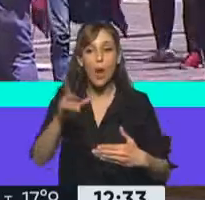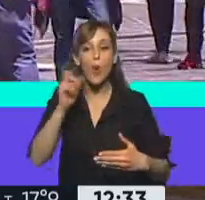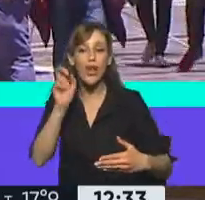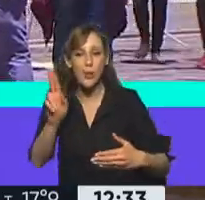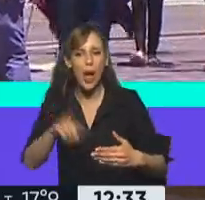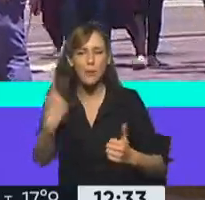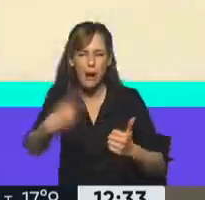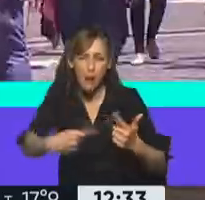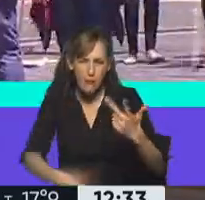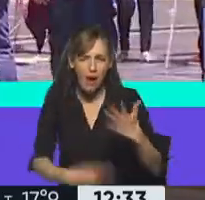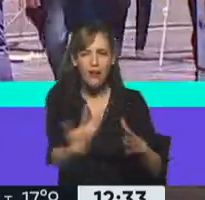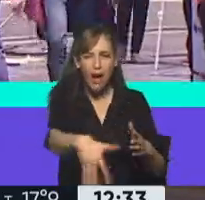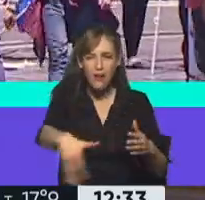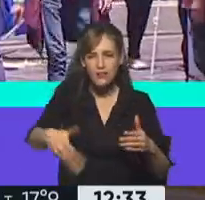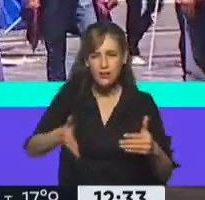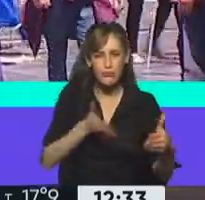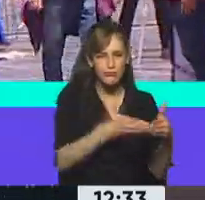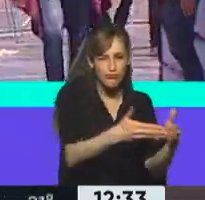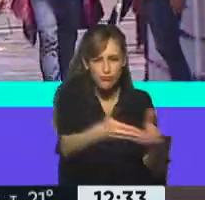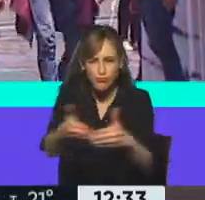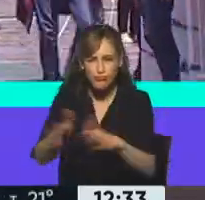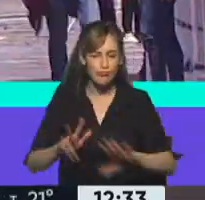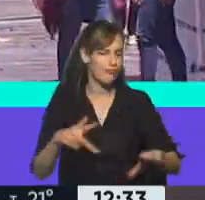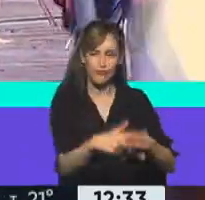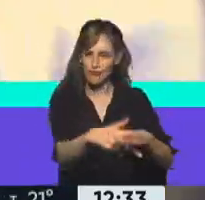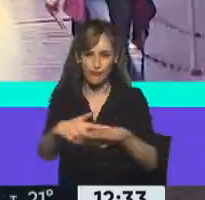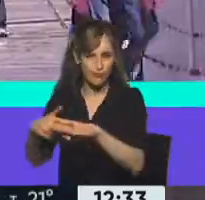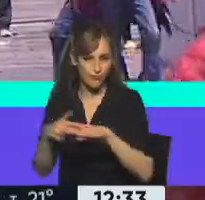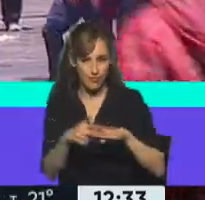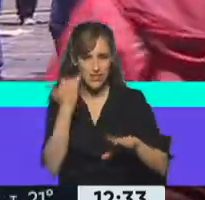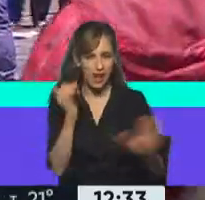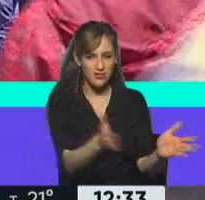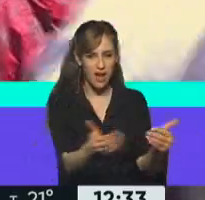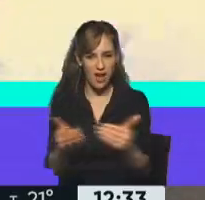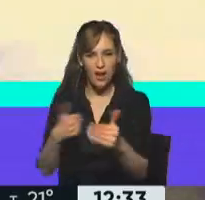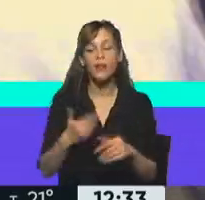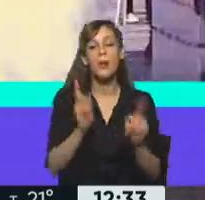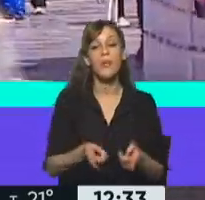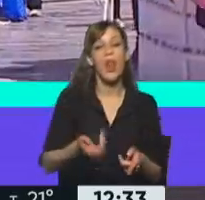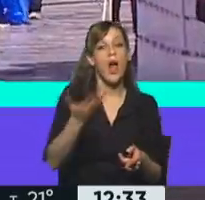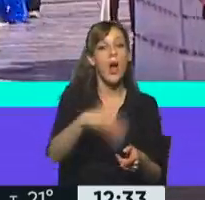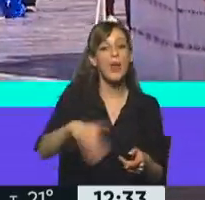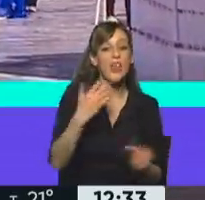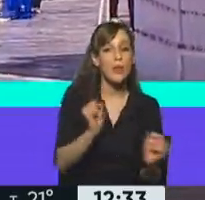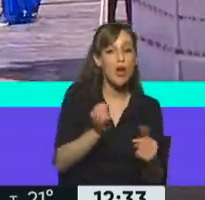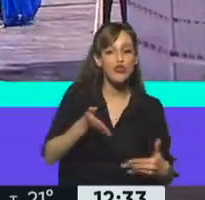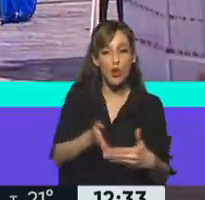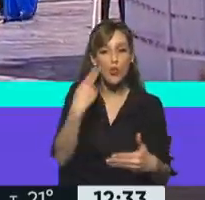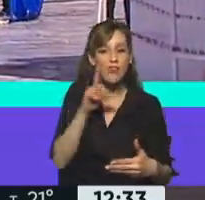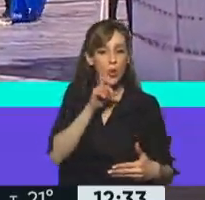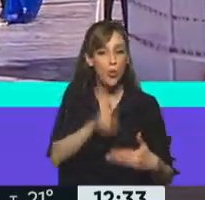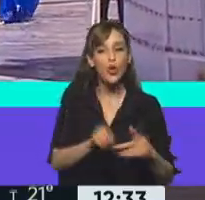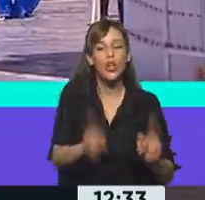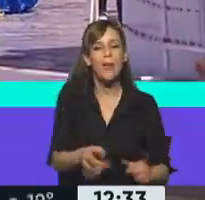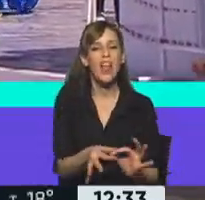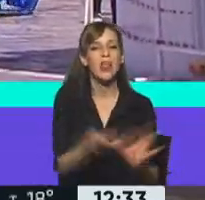Defensa, Otras, Avenida de Mayo y 9 de Julio, Avenida Belgrano y 9 de Julio, también con Independencia y también con Avenida San Juan. Un poco para